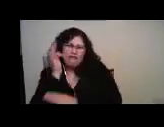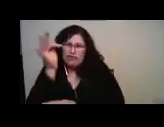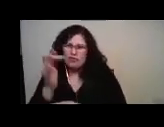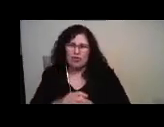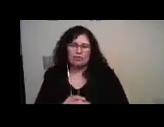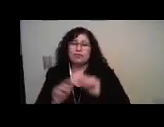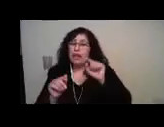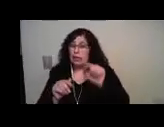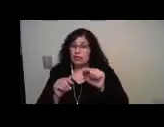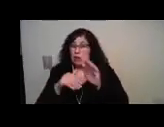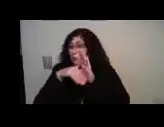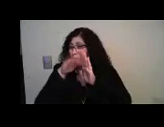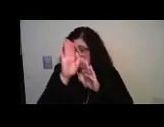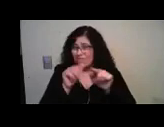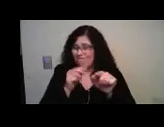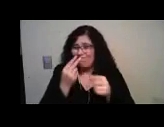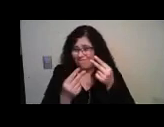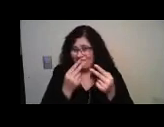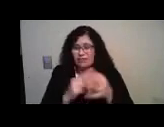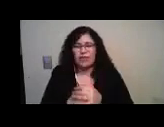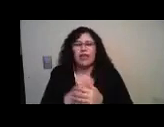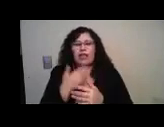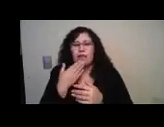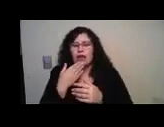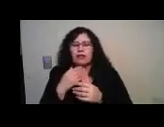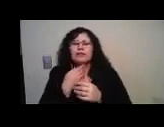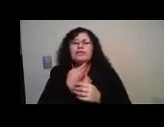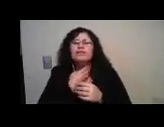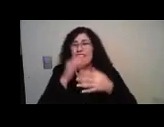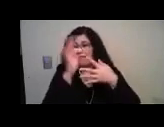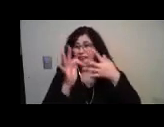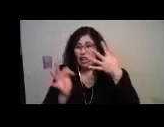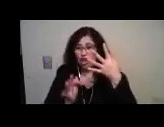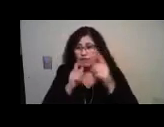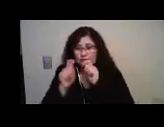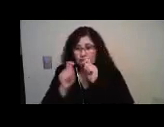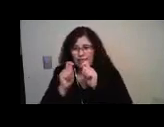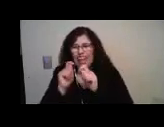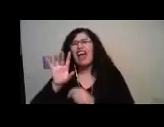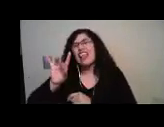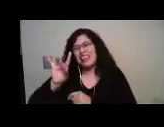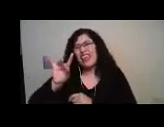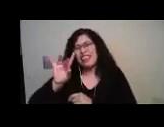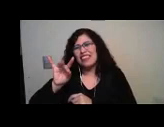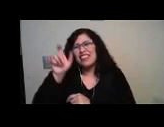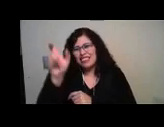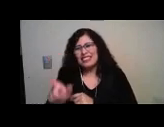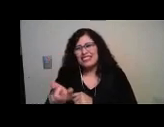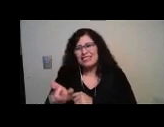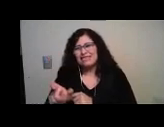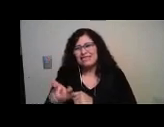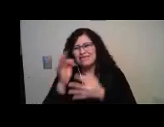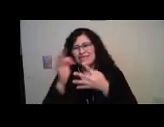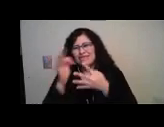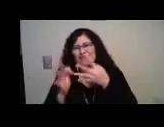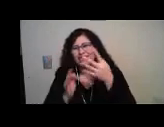medida, ¿ya? O un factor de riesgo importante tiene que ver con la edad de las personas, ¿ya? ¿De acuerdo? Y en